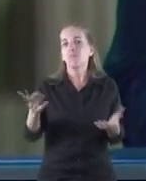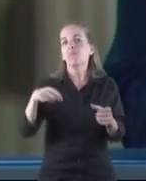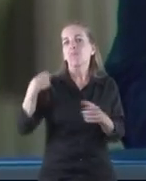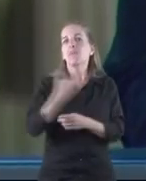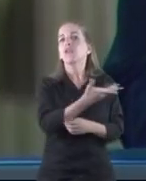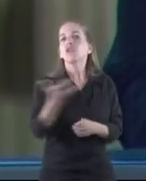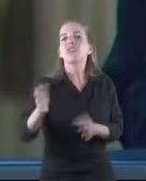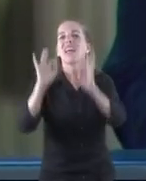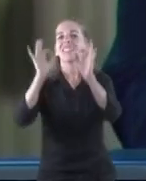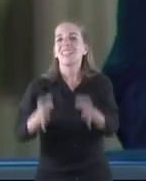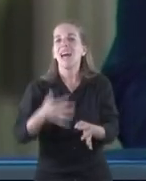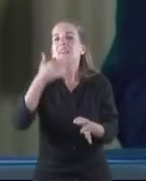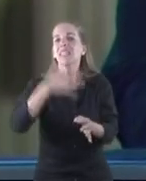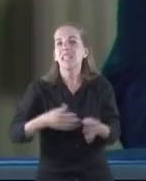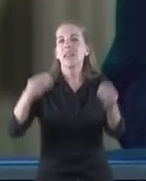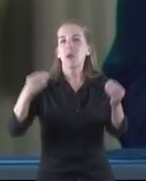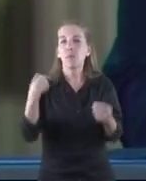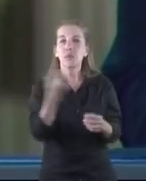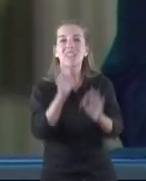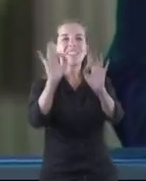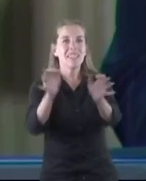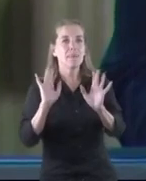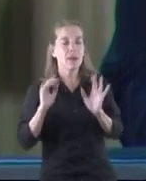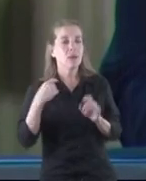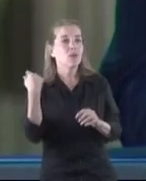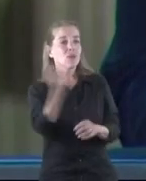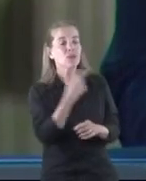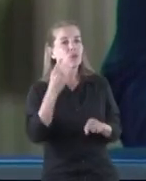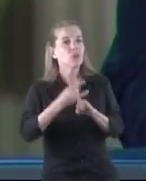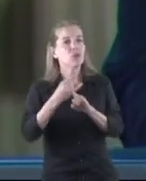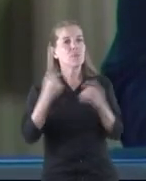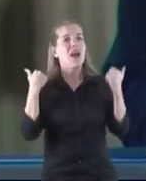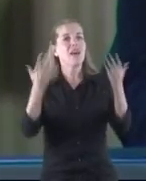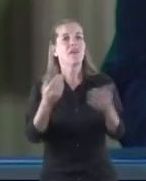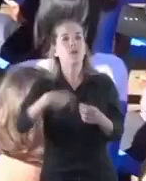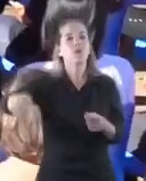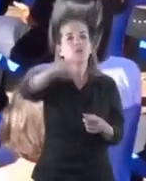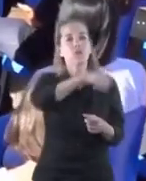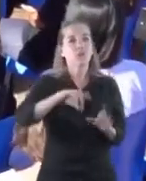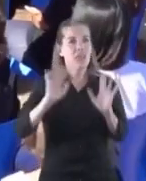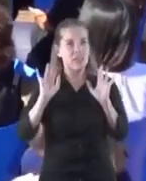Sepan que siempre van a poder contar con nosotros, más aún